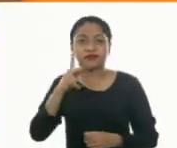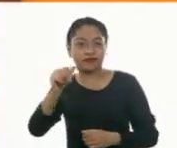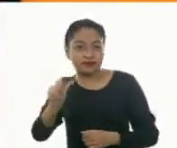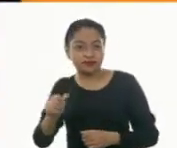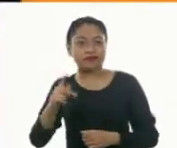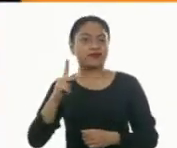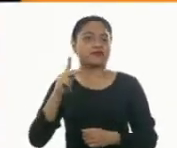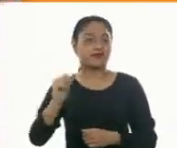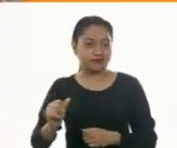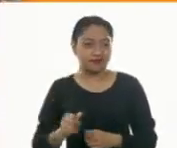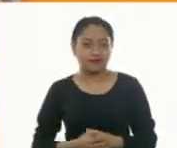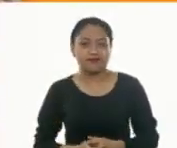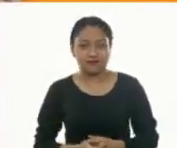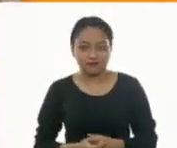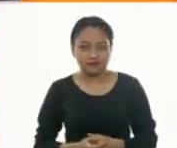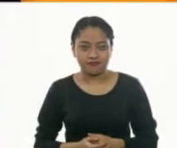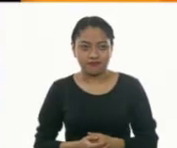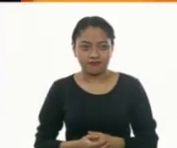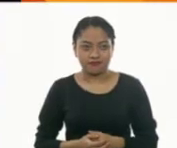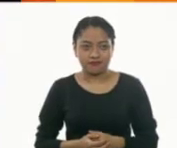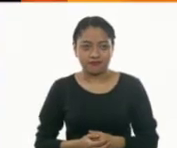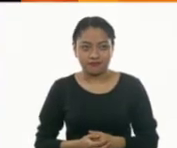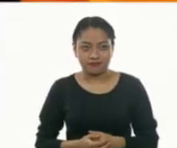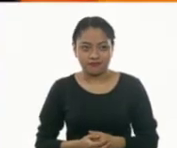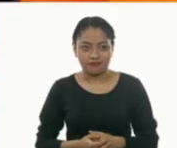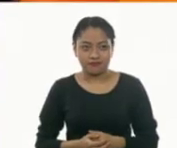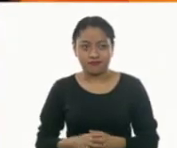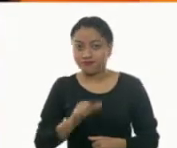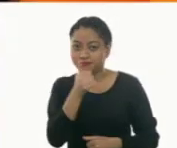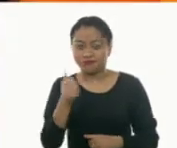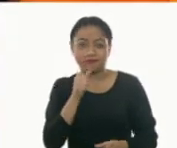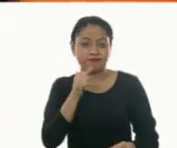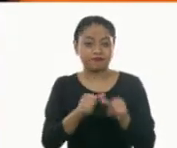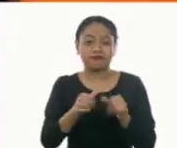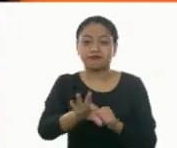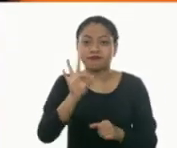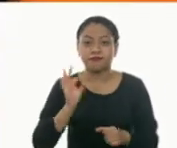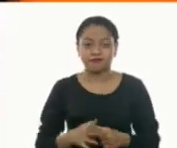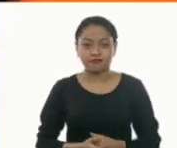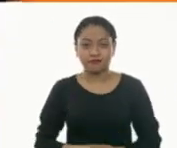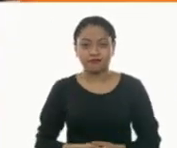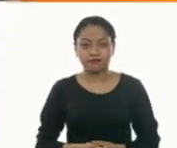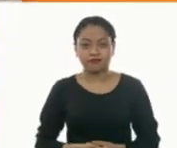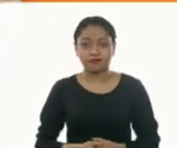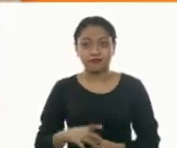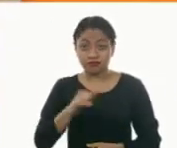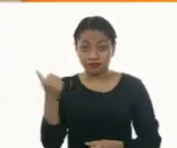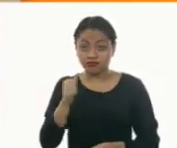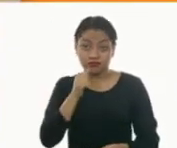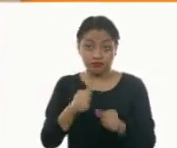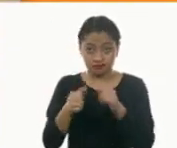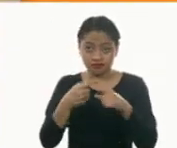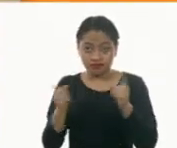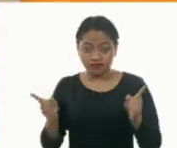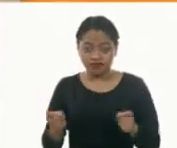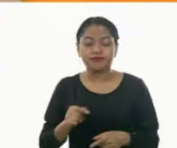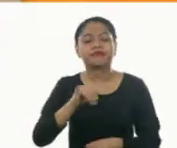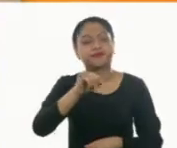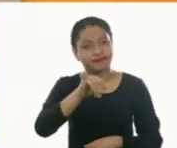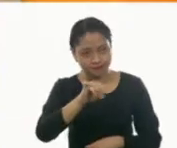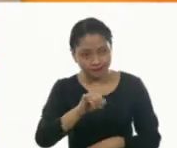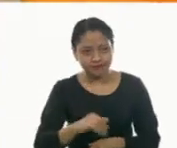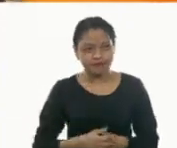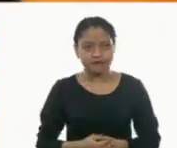Papá. Eso. A ver, agarra otra. Otra letra diferente Ujú. a